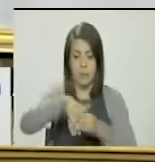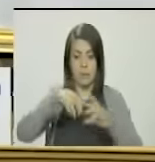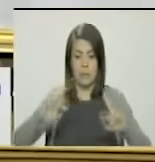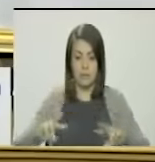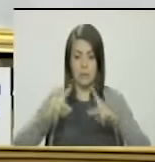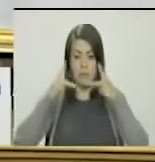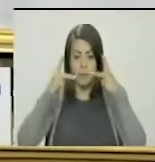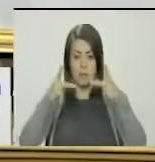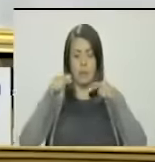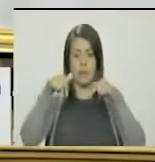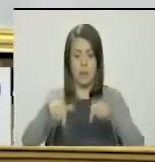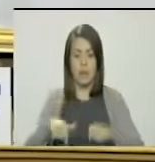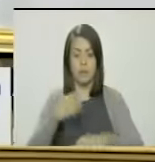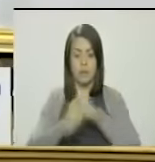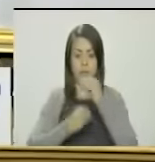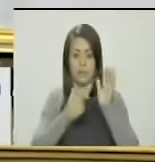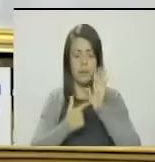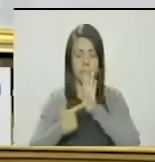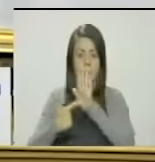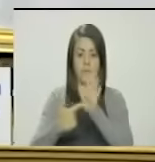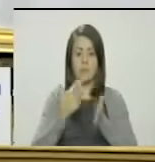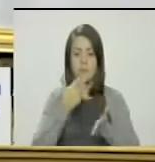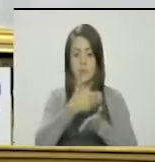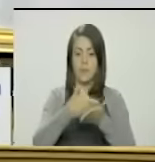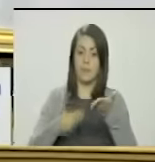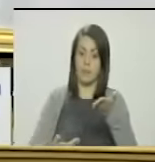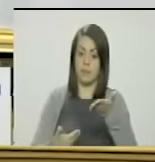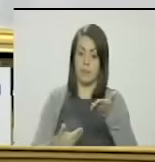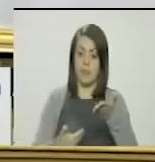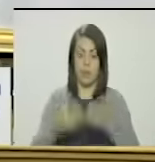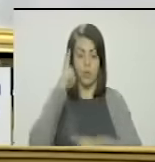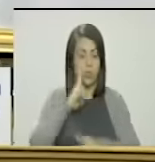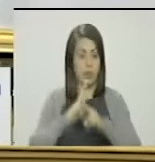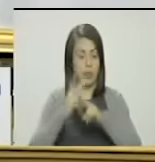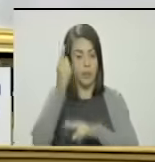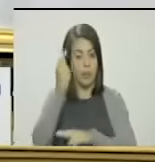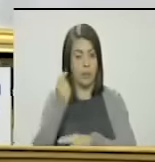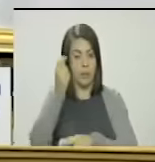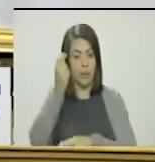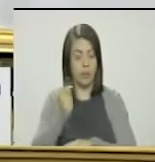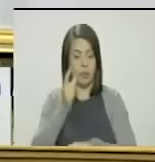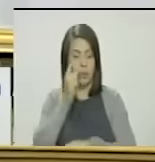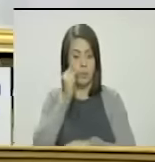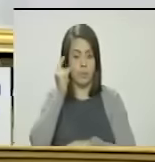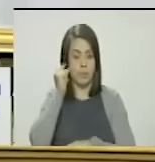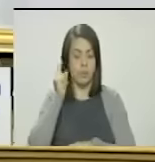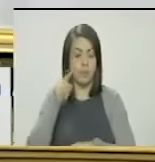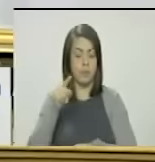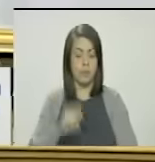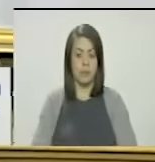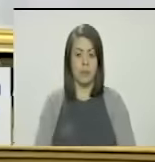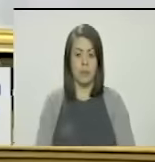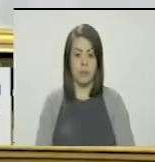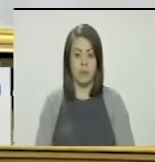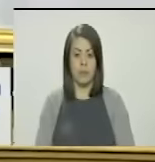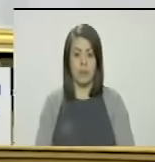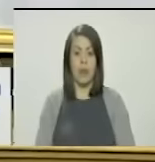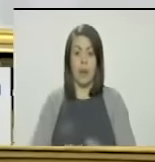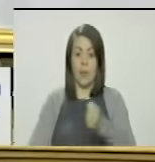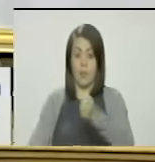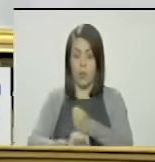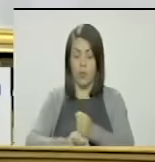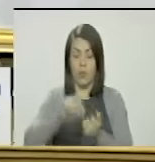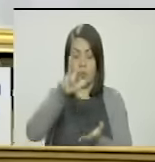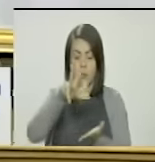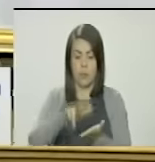en el orden inverso en que fueron presentadas las propuestas. Las honorables diputadas y los honorables diputados que estén